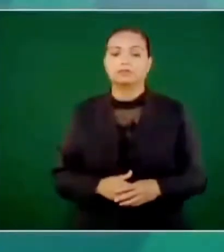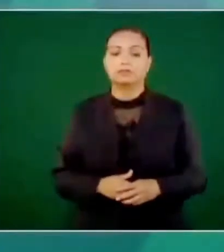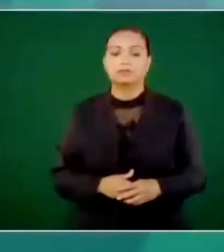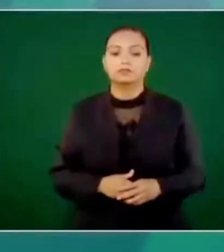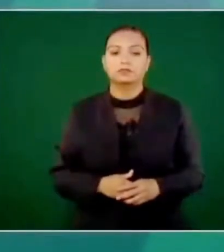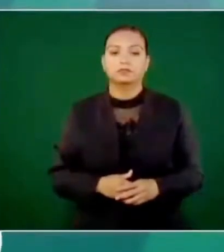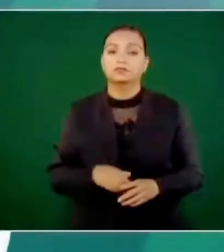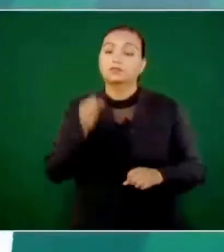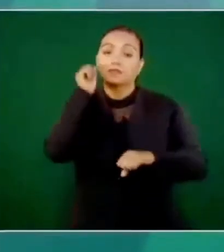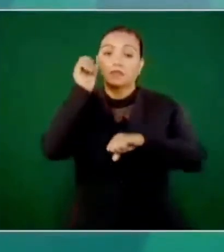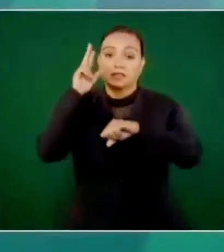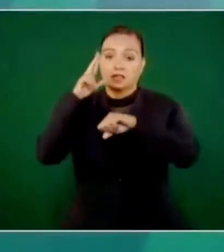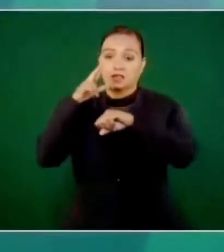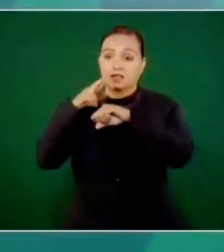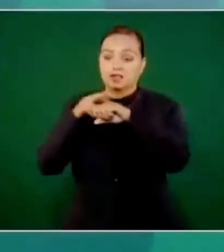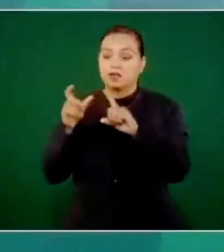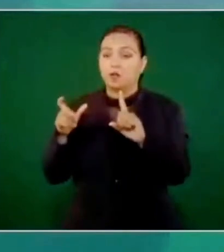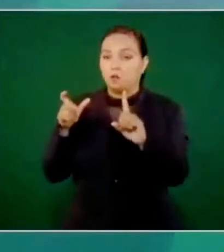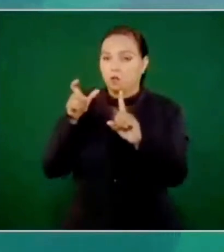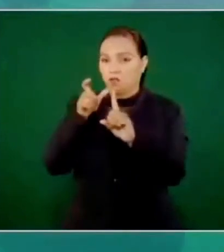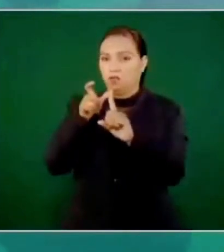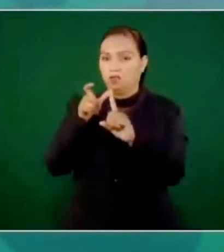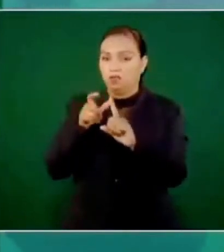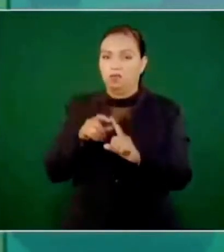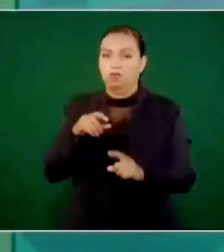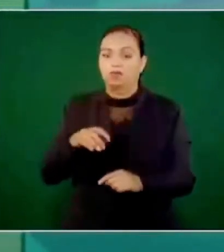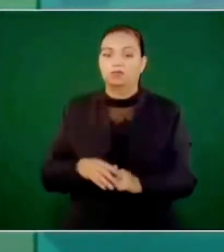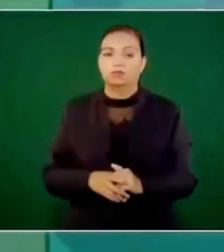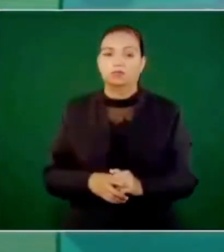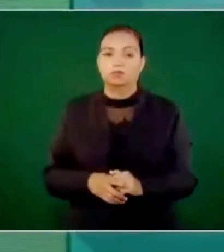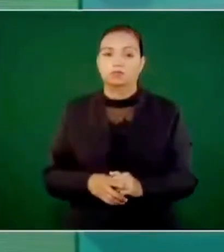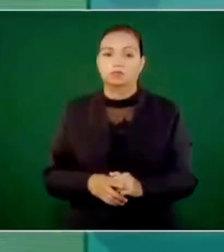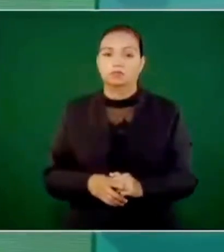Su secretario de seguridad